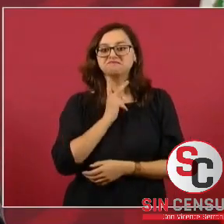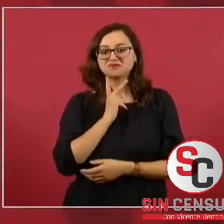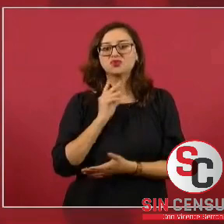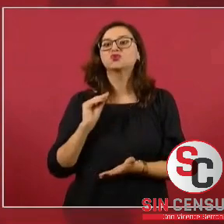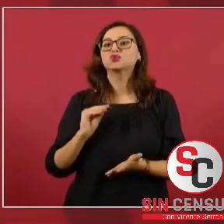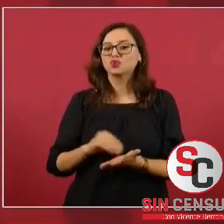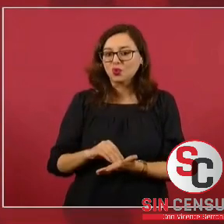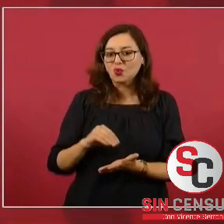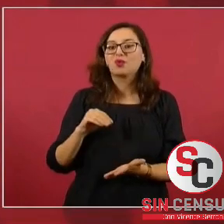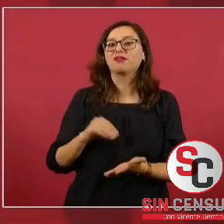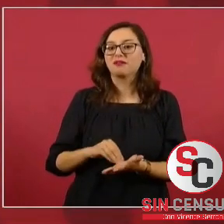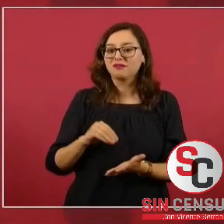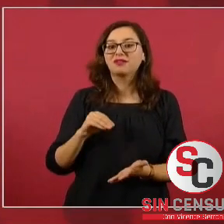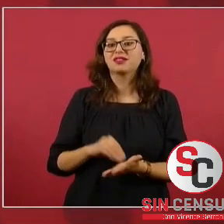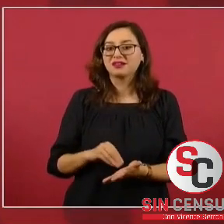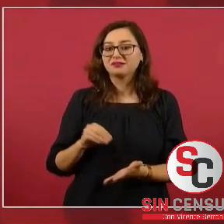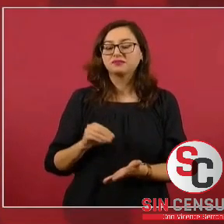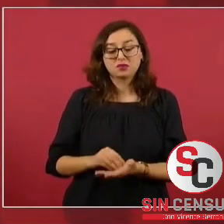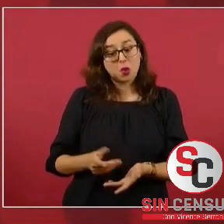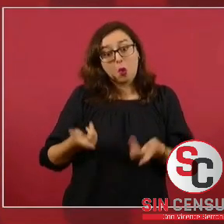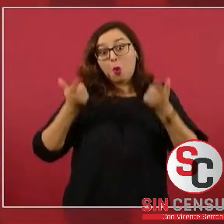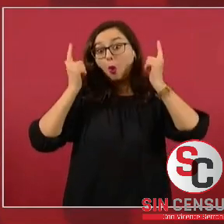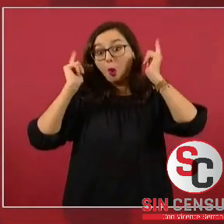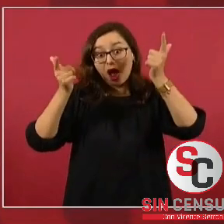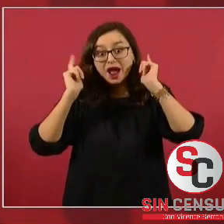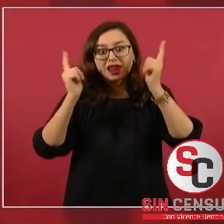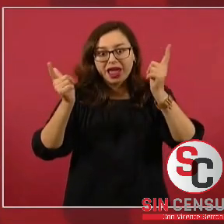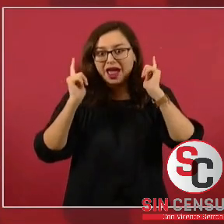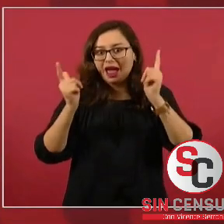tiempo. En Estados Unidos,